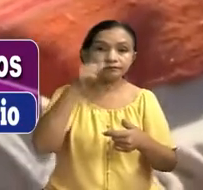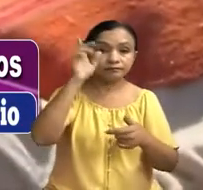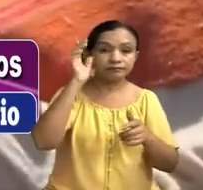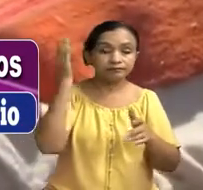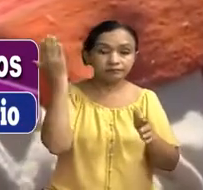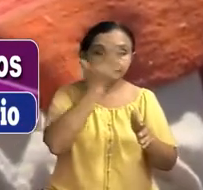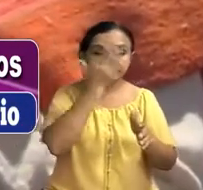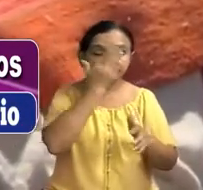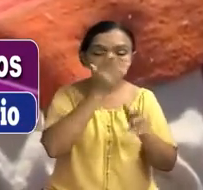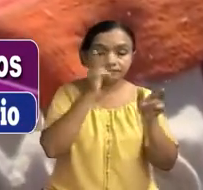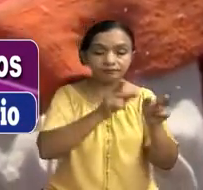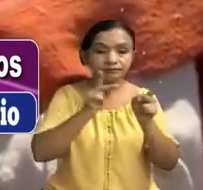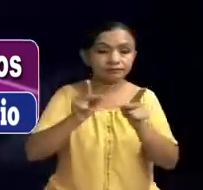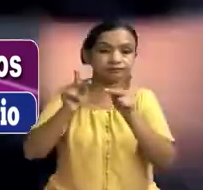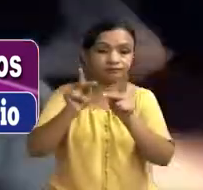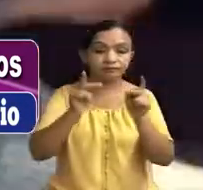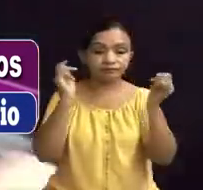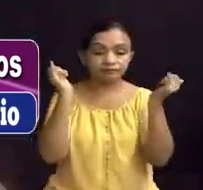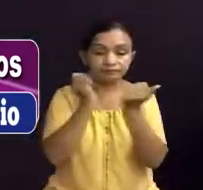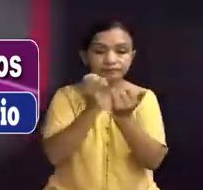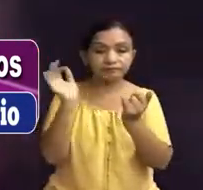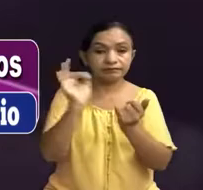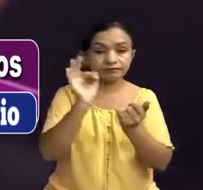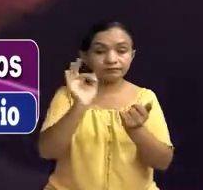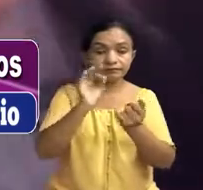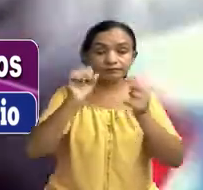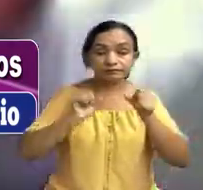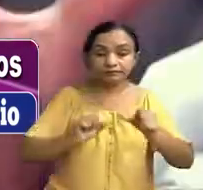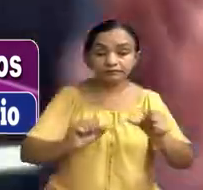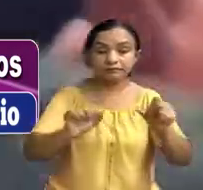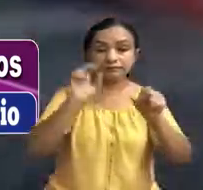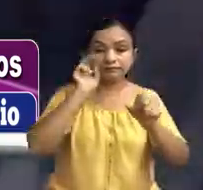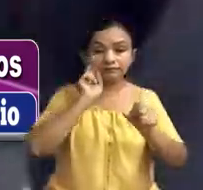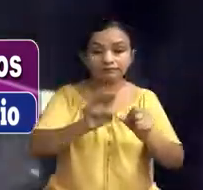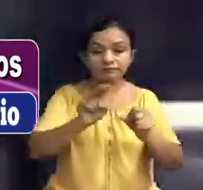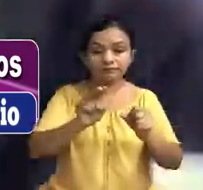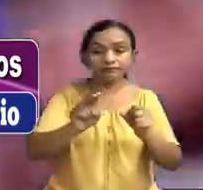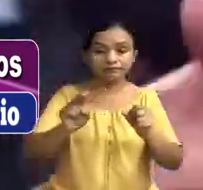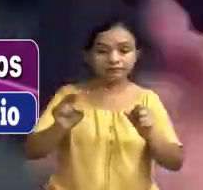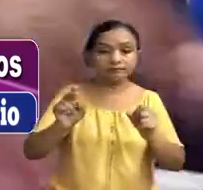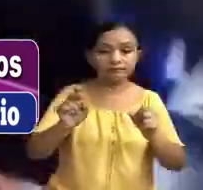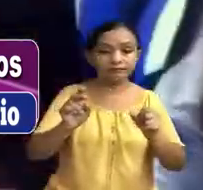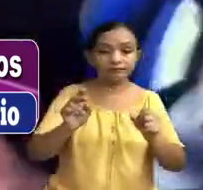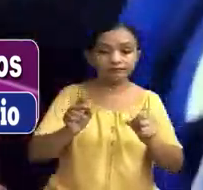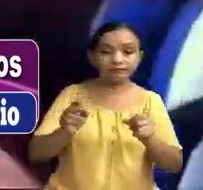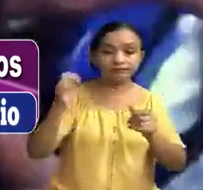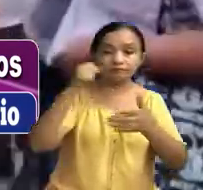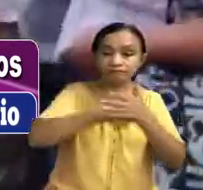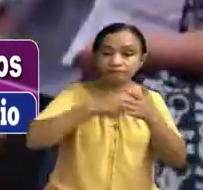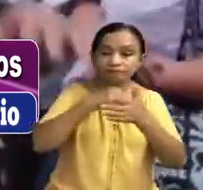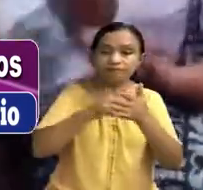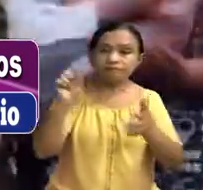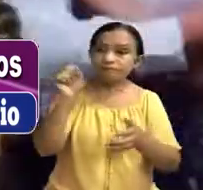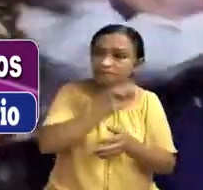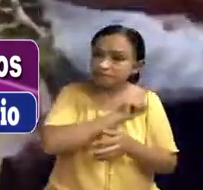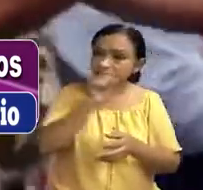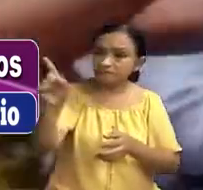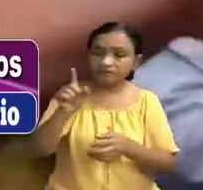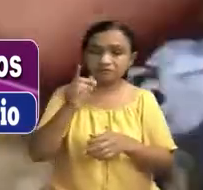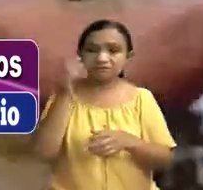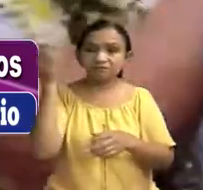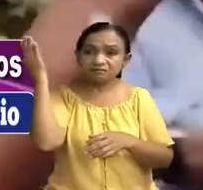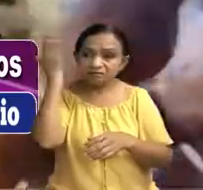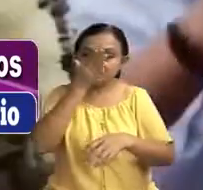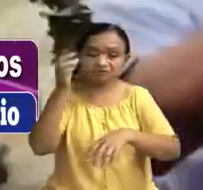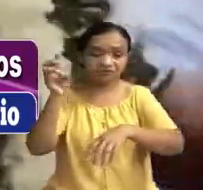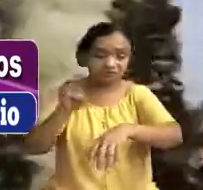negro. Y igualmente sigue pendiente la lucha contra la discriminación racial en el mundo, en América Latina